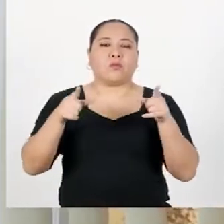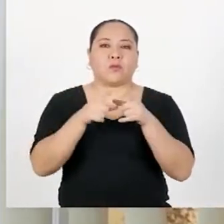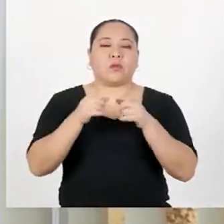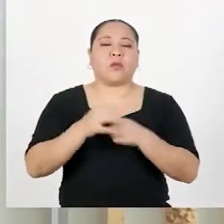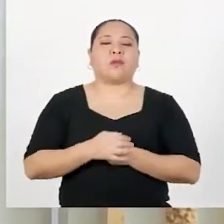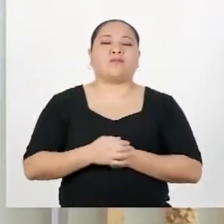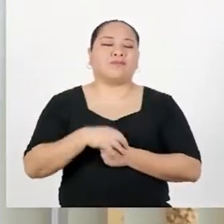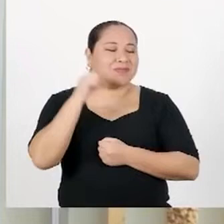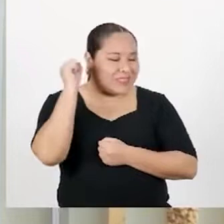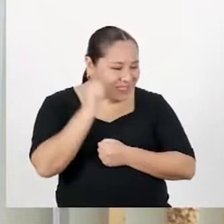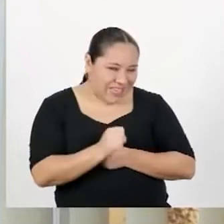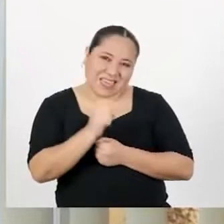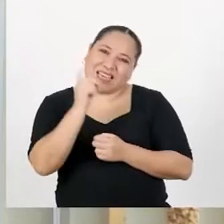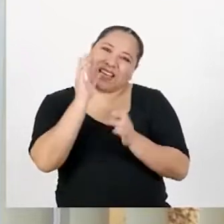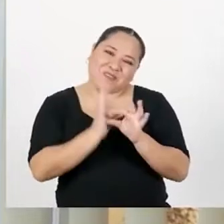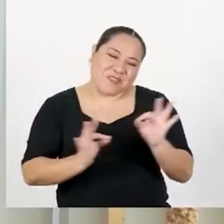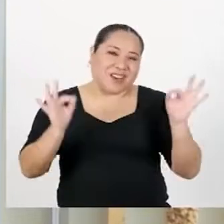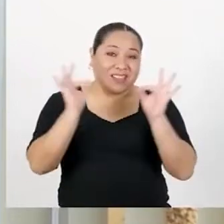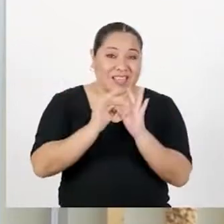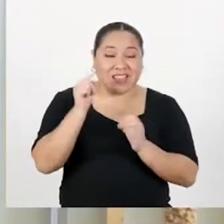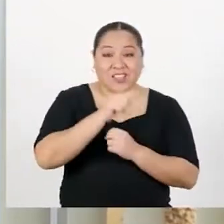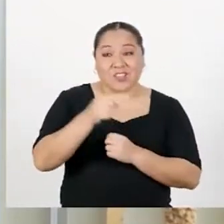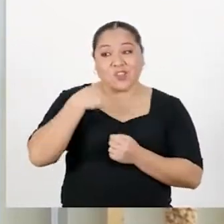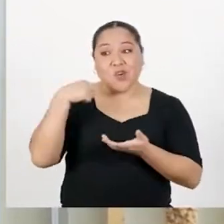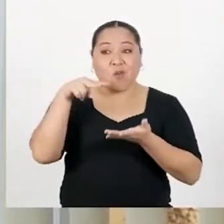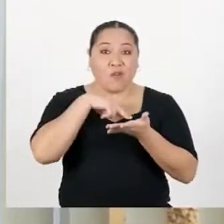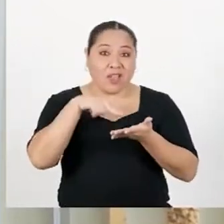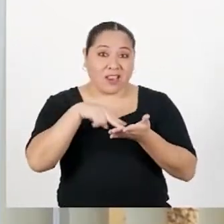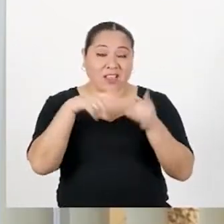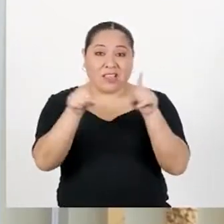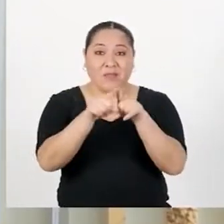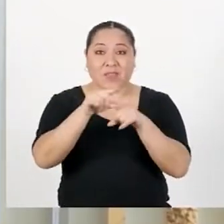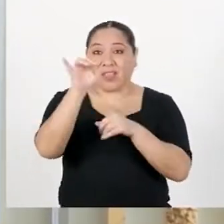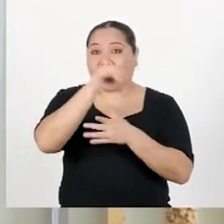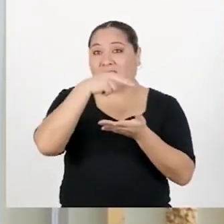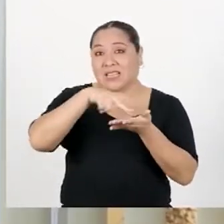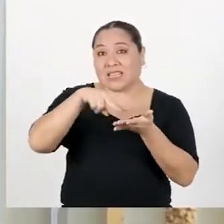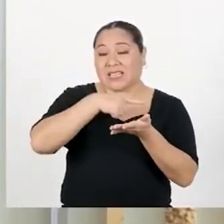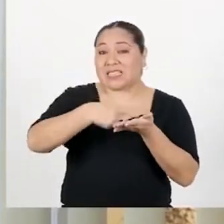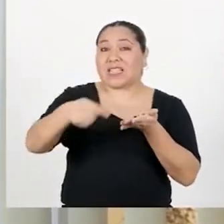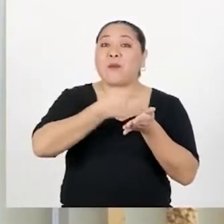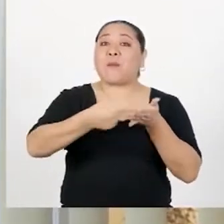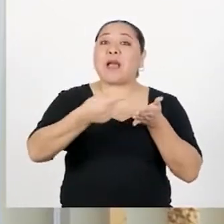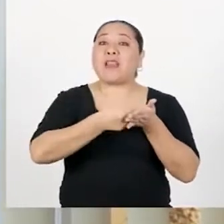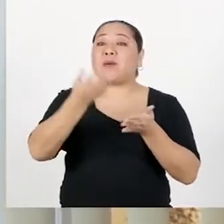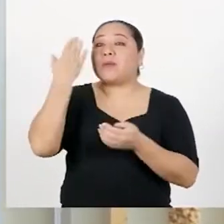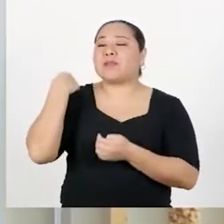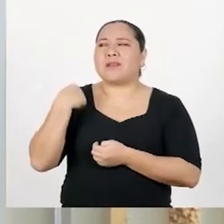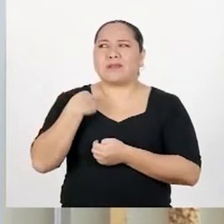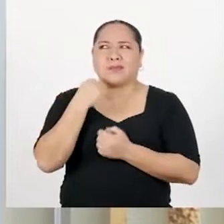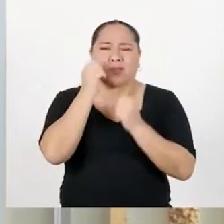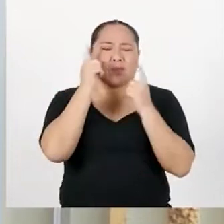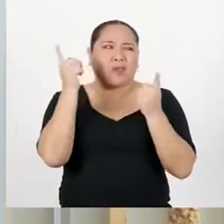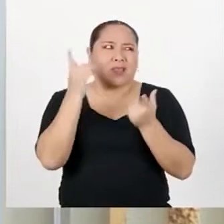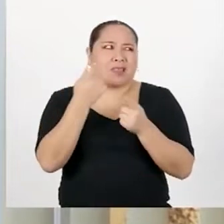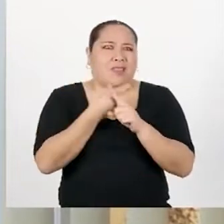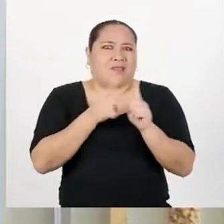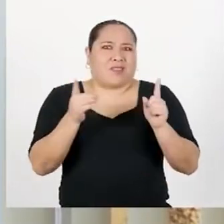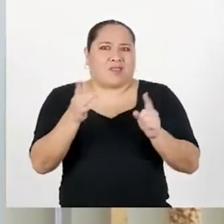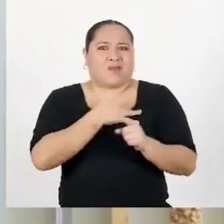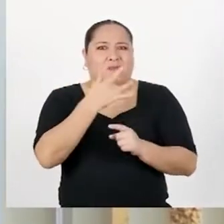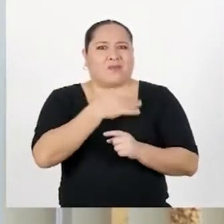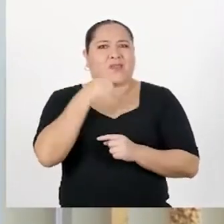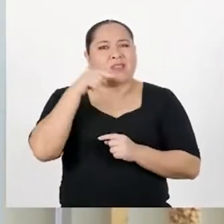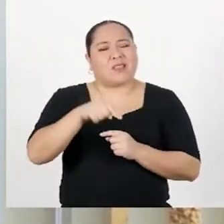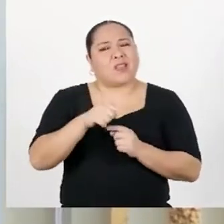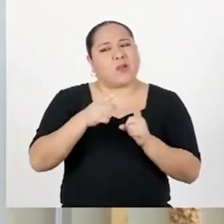que sí, muy importantes. Yo he estado bailando al igual que la semana pasada. Me sorprende lo distinta que me siento